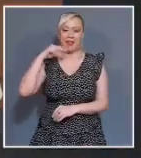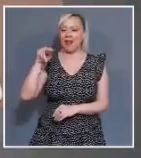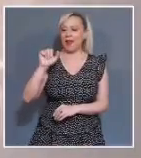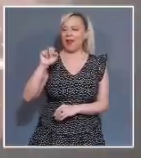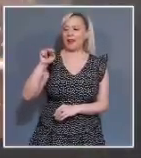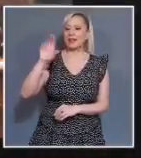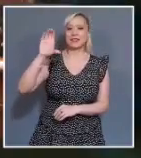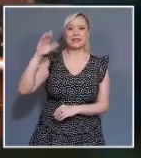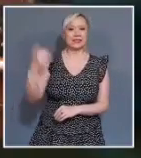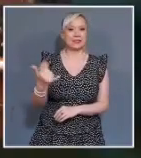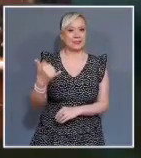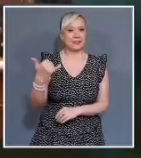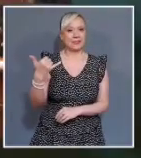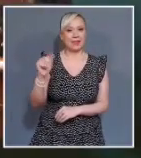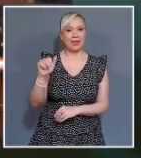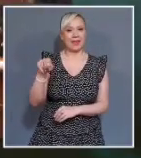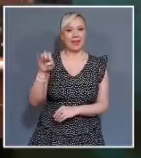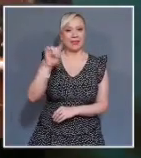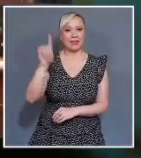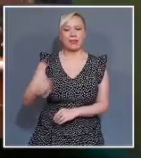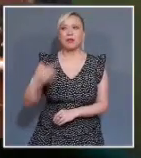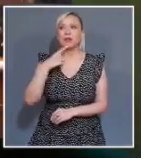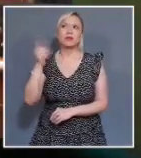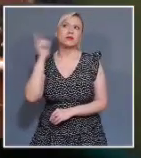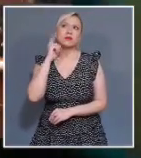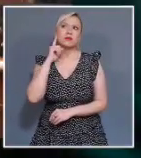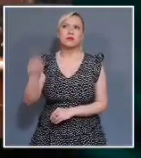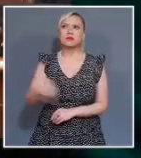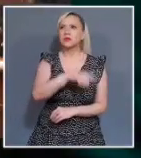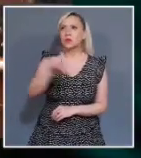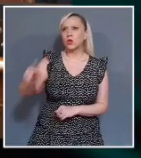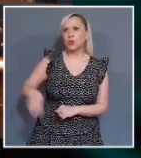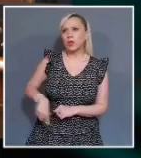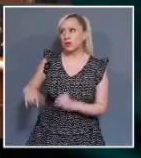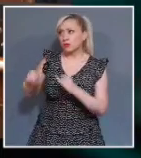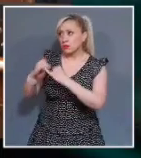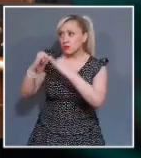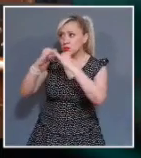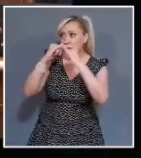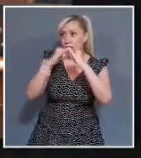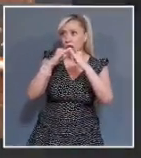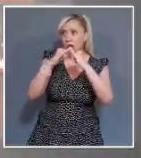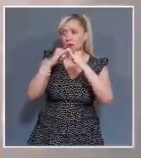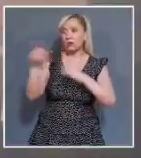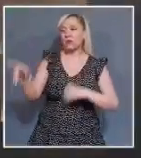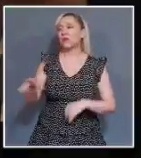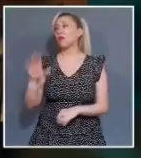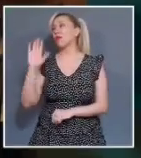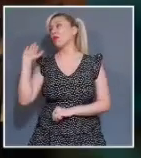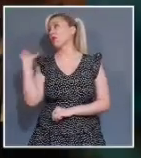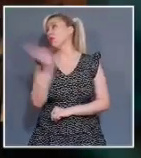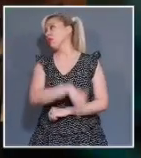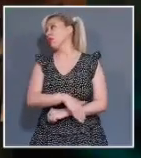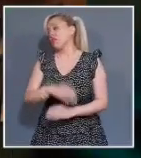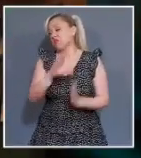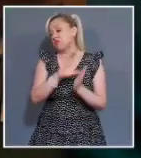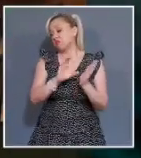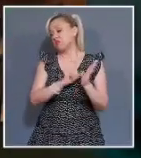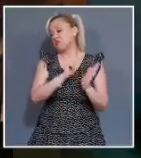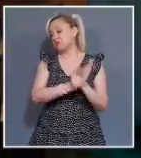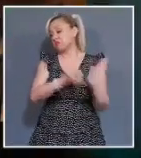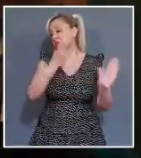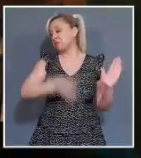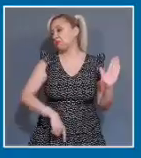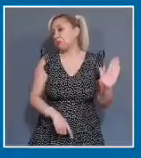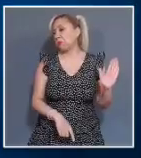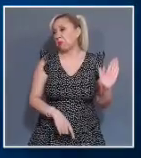que ningún órgano del Estado debe escapar a su obligación constitucional de hacer efectiva la